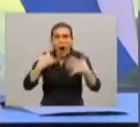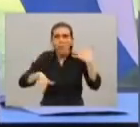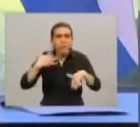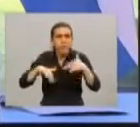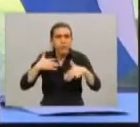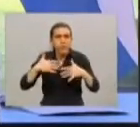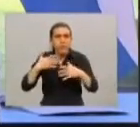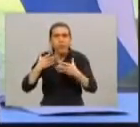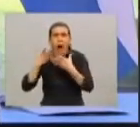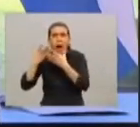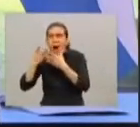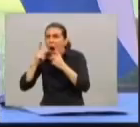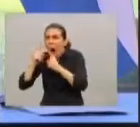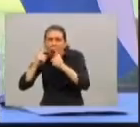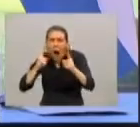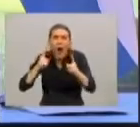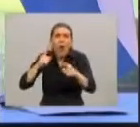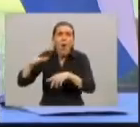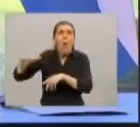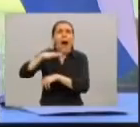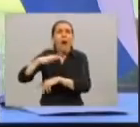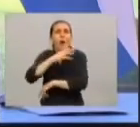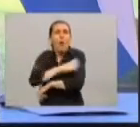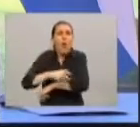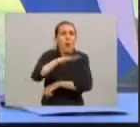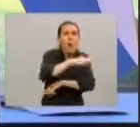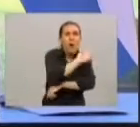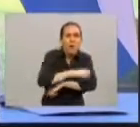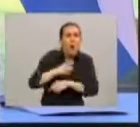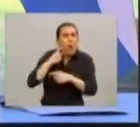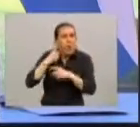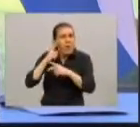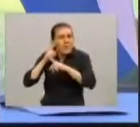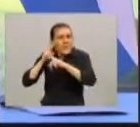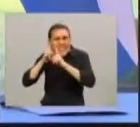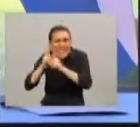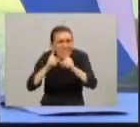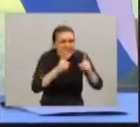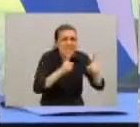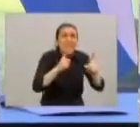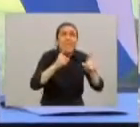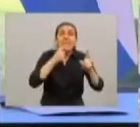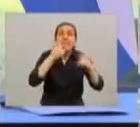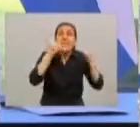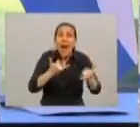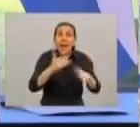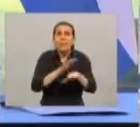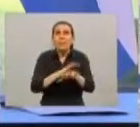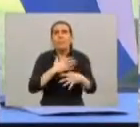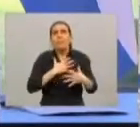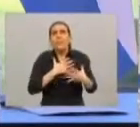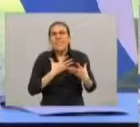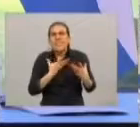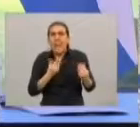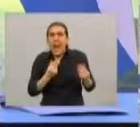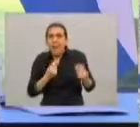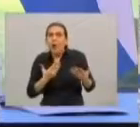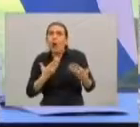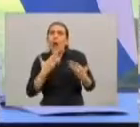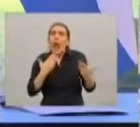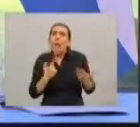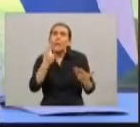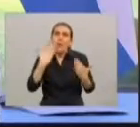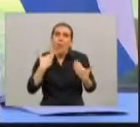digamos, el control de la pandemia en esos países, provocando decenas de miles de muertos también, ¿no? Y si lo vemos